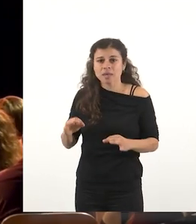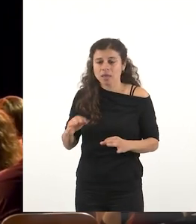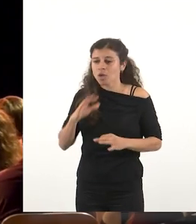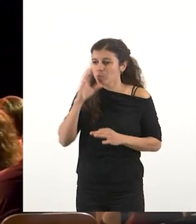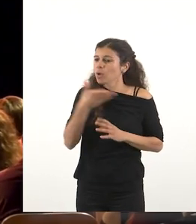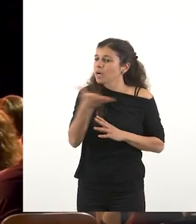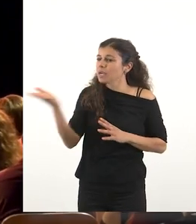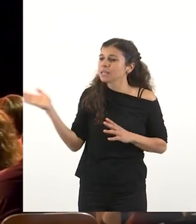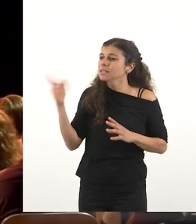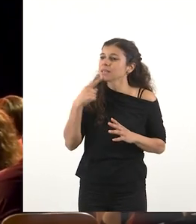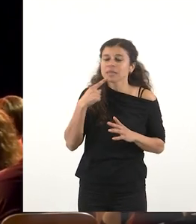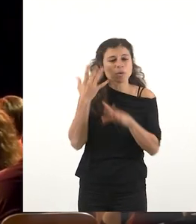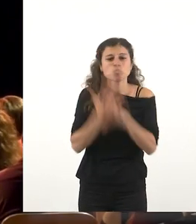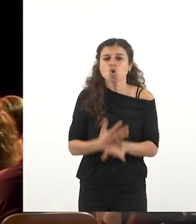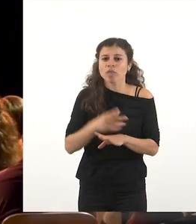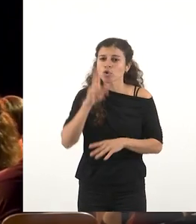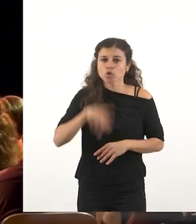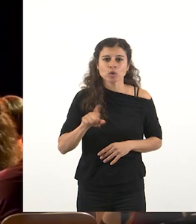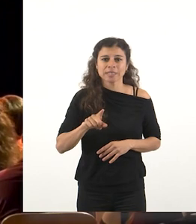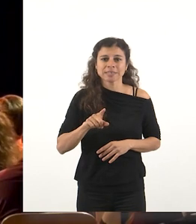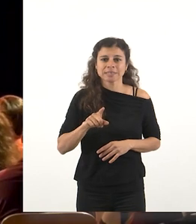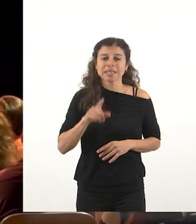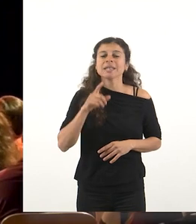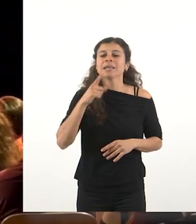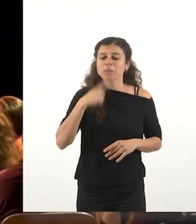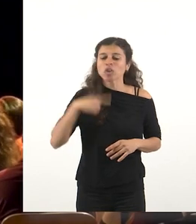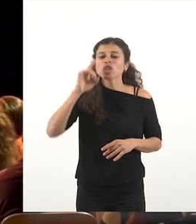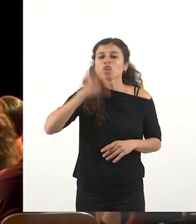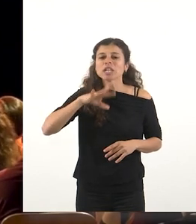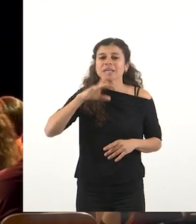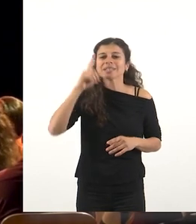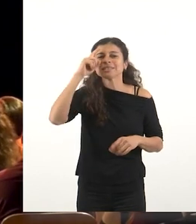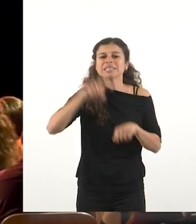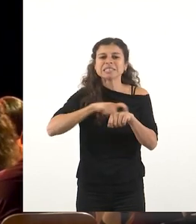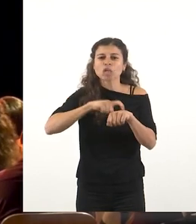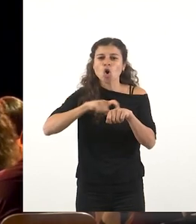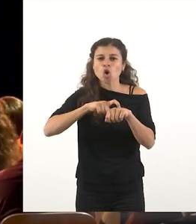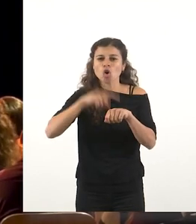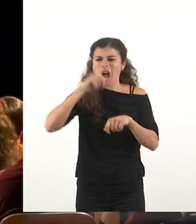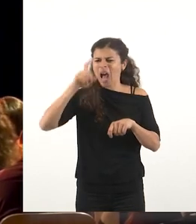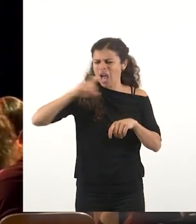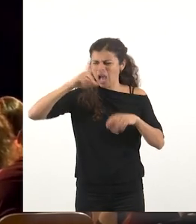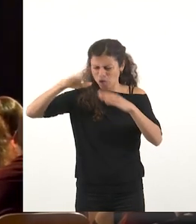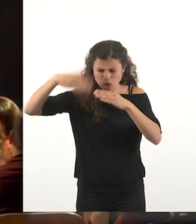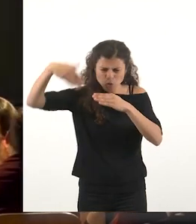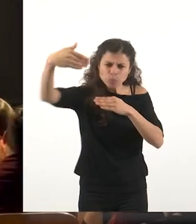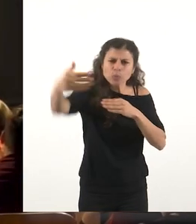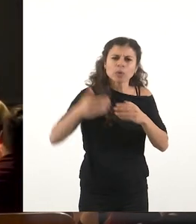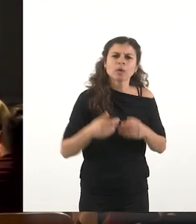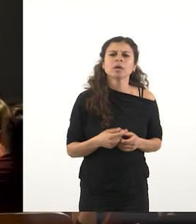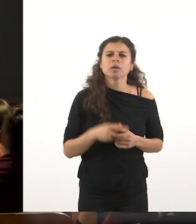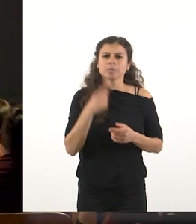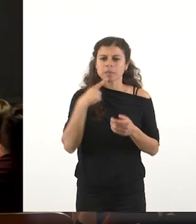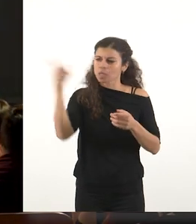violación. Me lo dijo la psicóloga años después. Cuando le conté esta escena con más detalles, hace la tía, tú fuiste víctima de